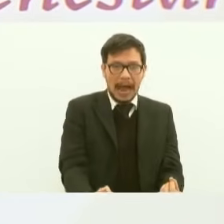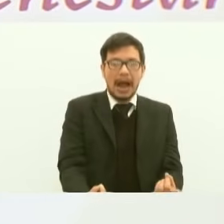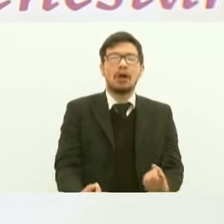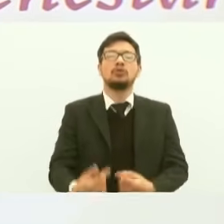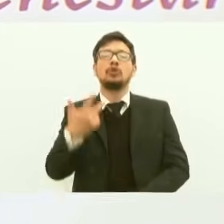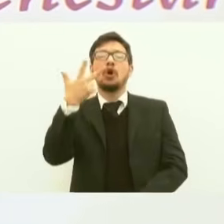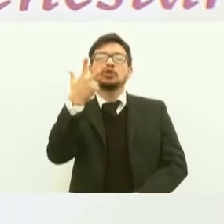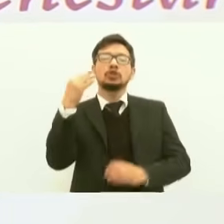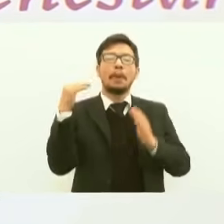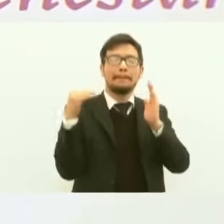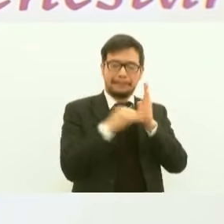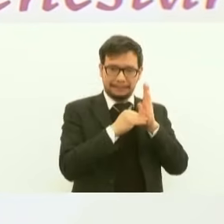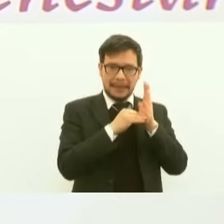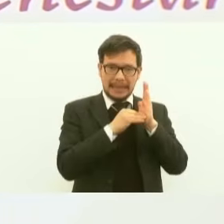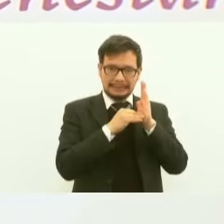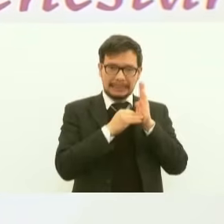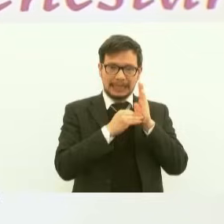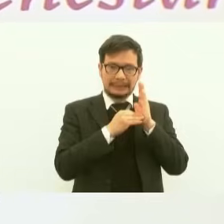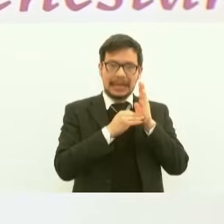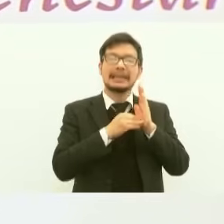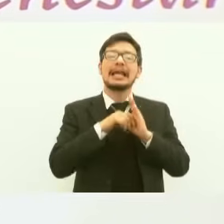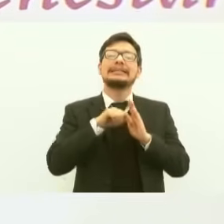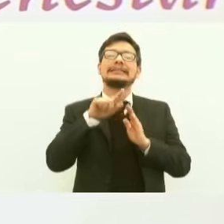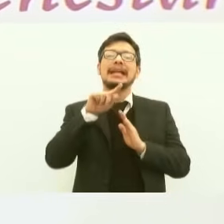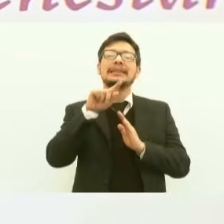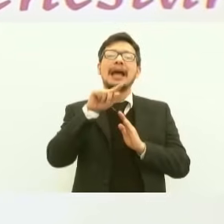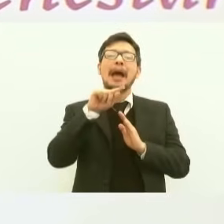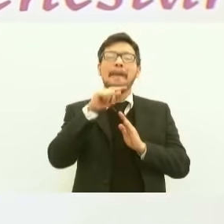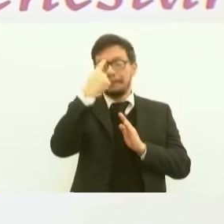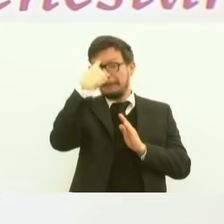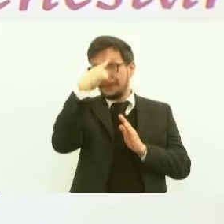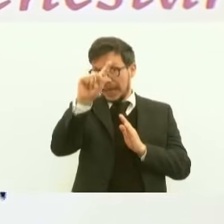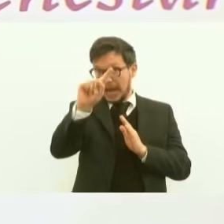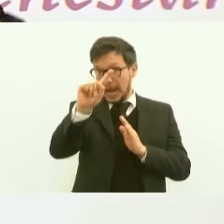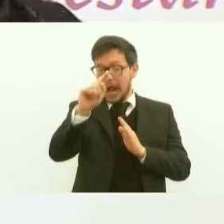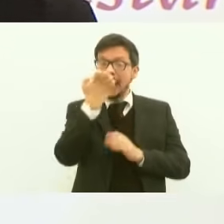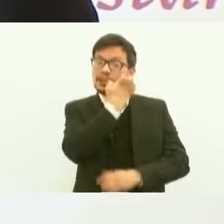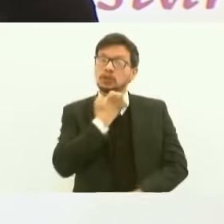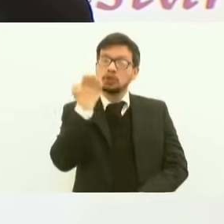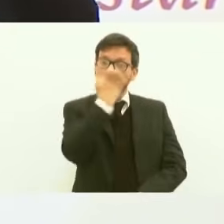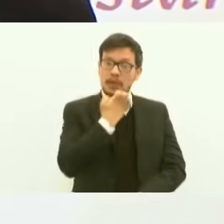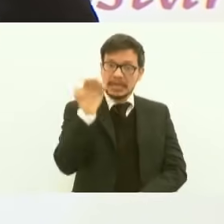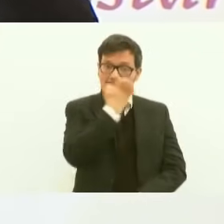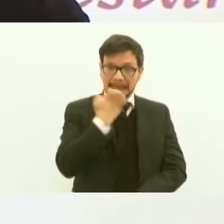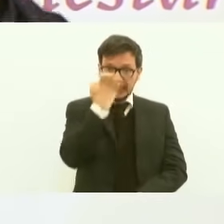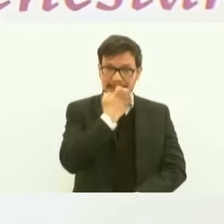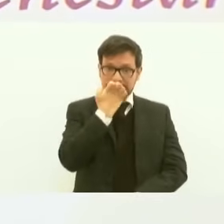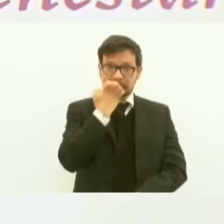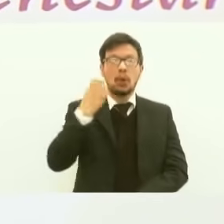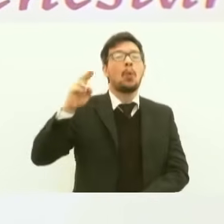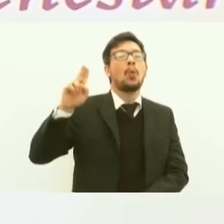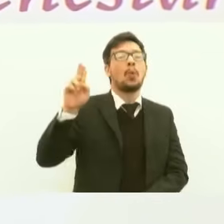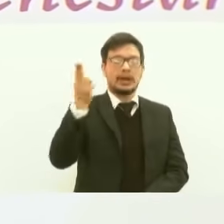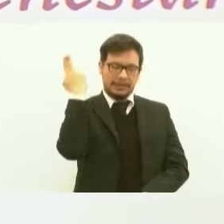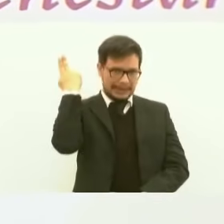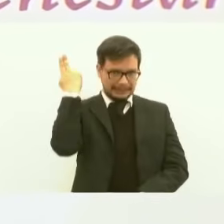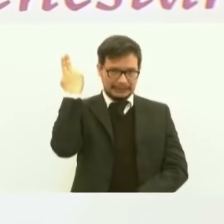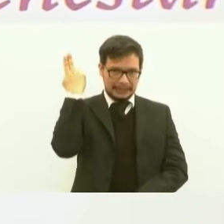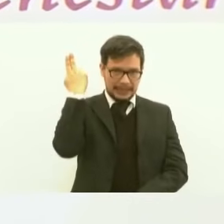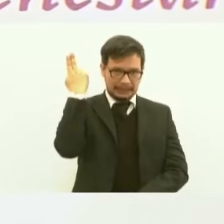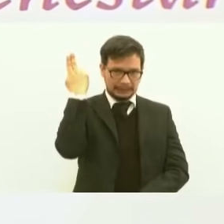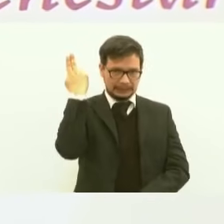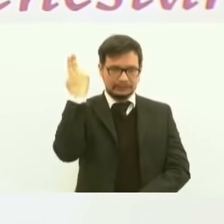570 becas a estudiantes de nivel superior, los que están estudiando en